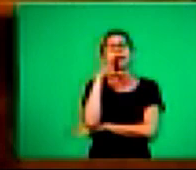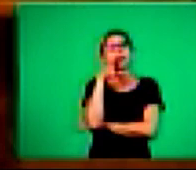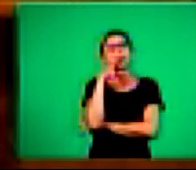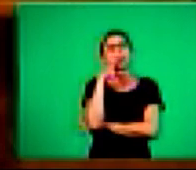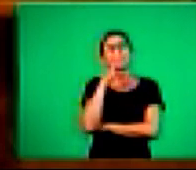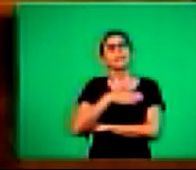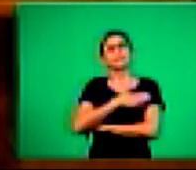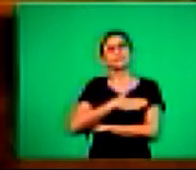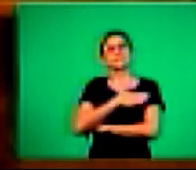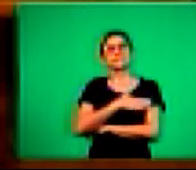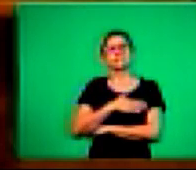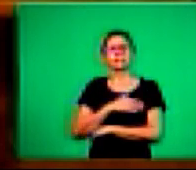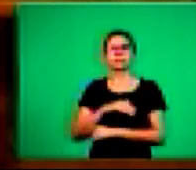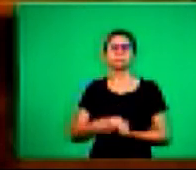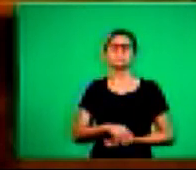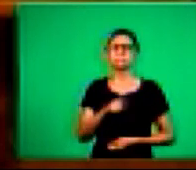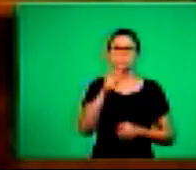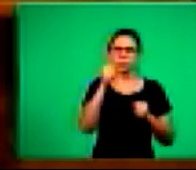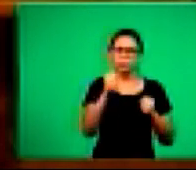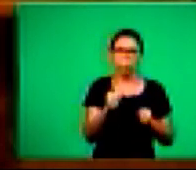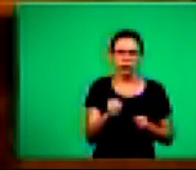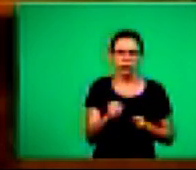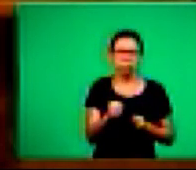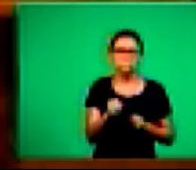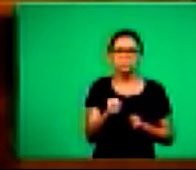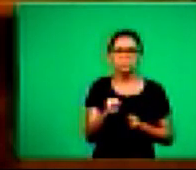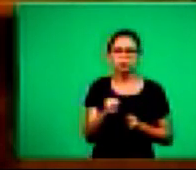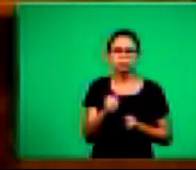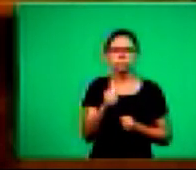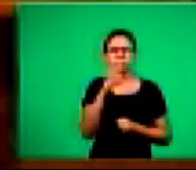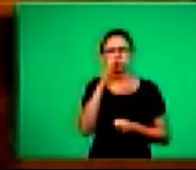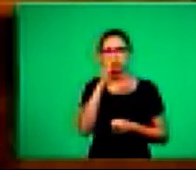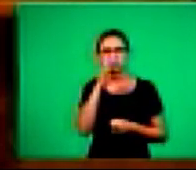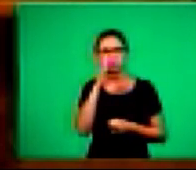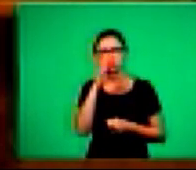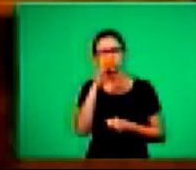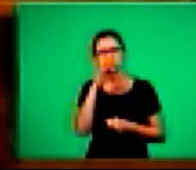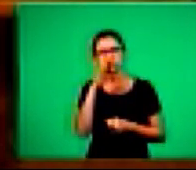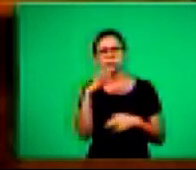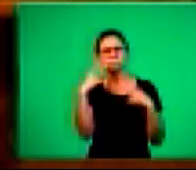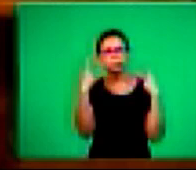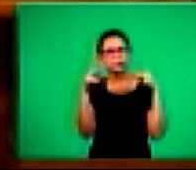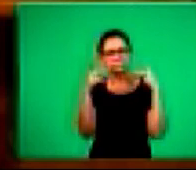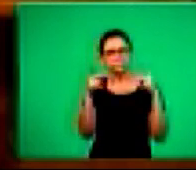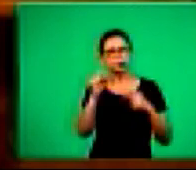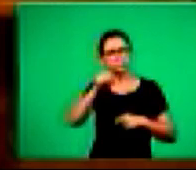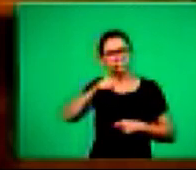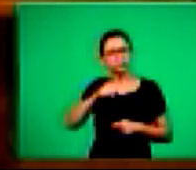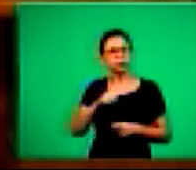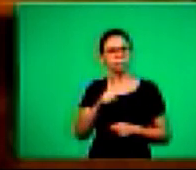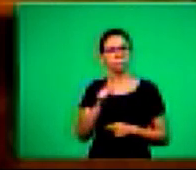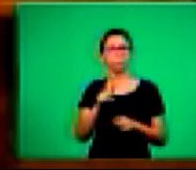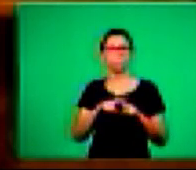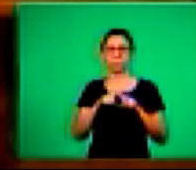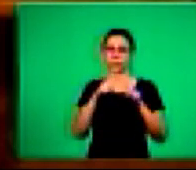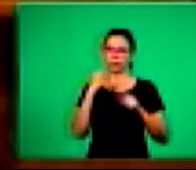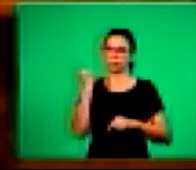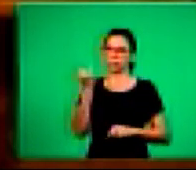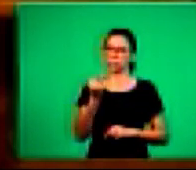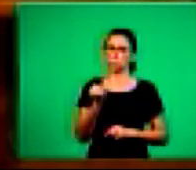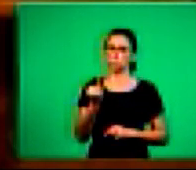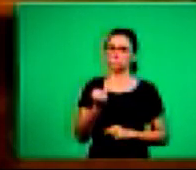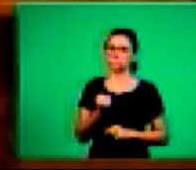viene dentro de la iglesia puede escuchar predicación claro no lo que es importante es llevar el asunto